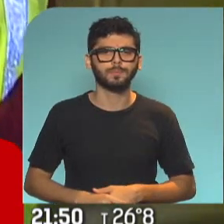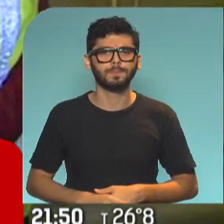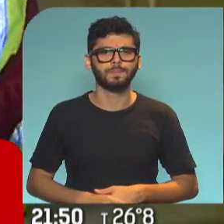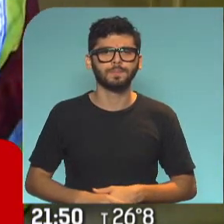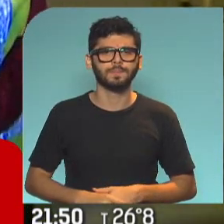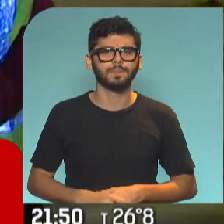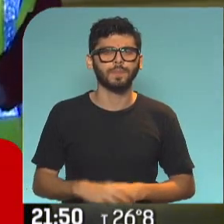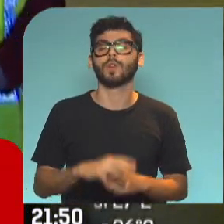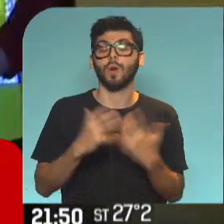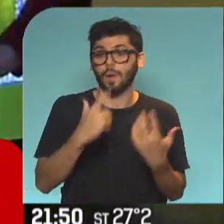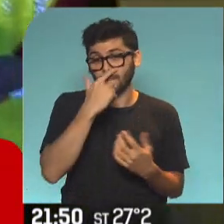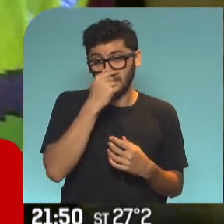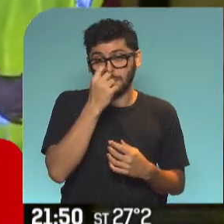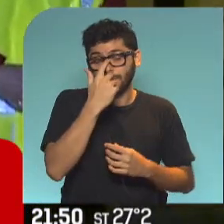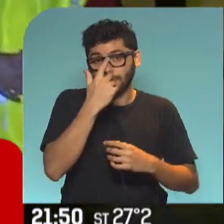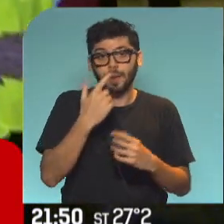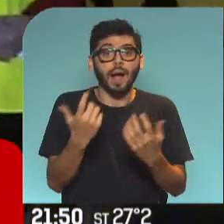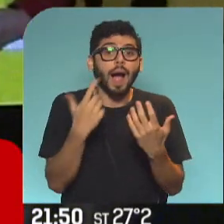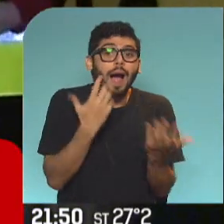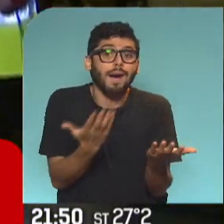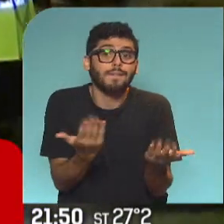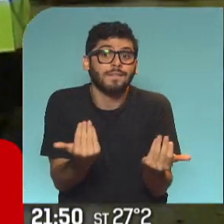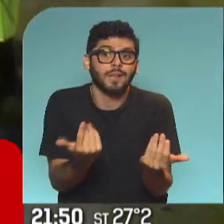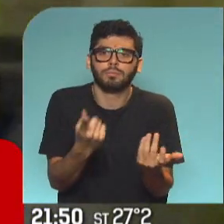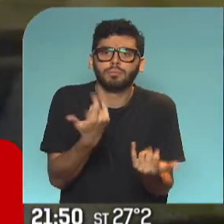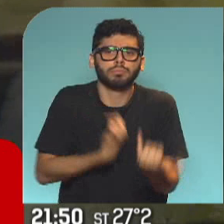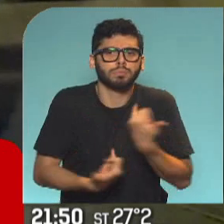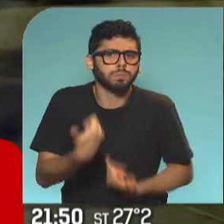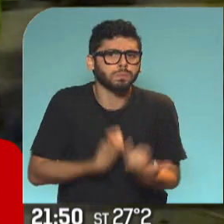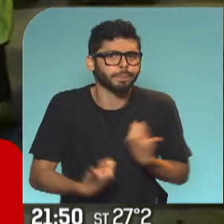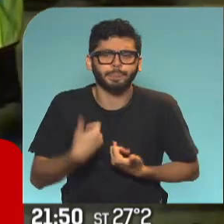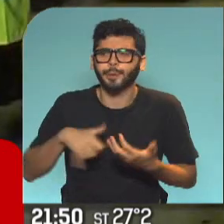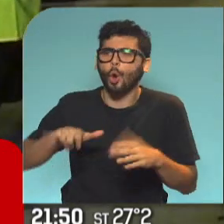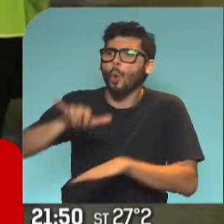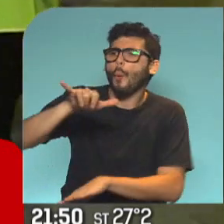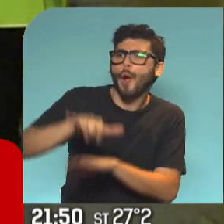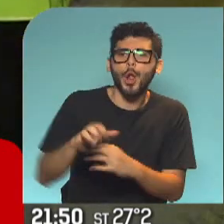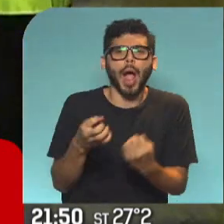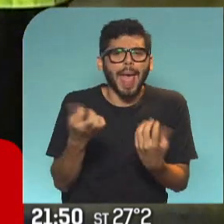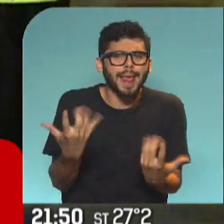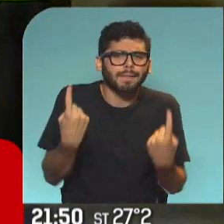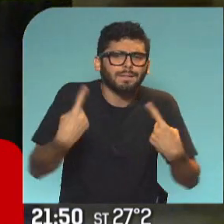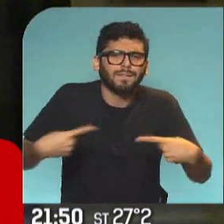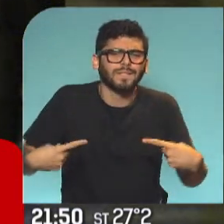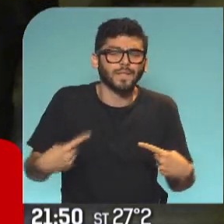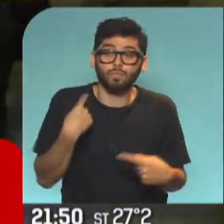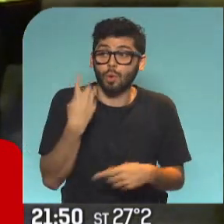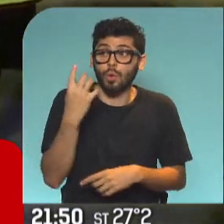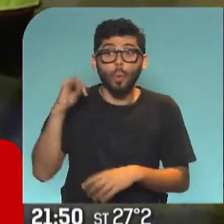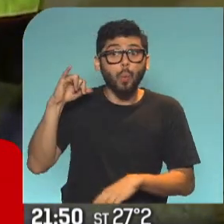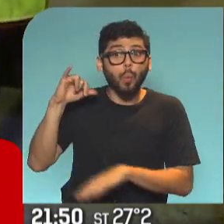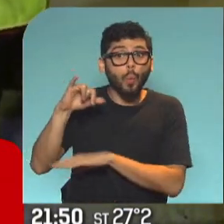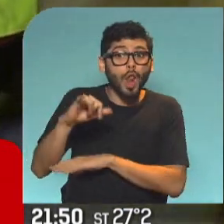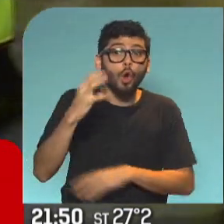Bueno, las explicaciones, imagino, allí, ¿no? De lo que tiene que ver con el vuelo, las implicancias del vuelo. 4 horas y